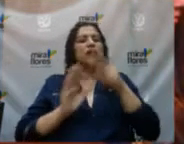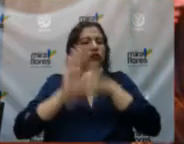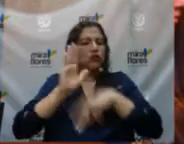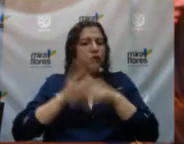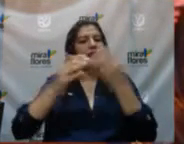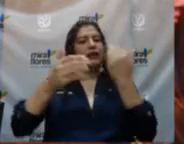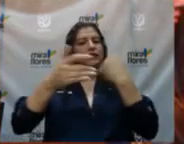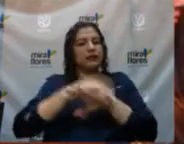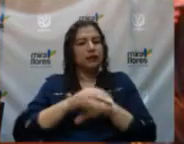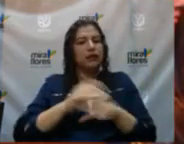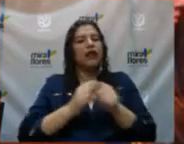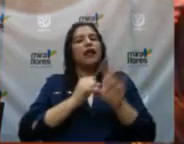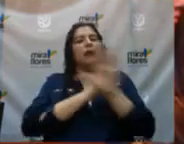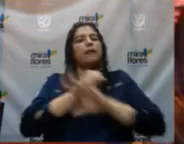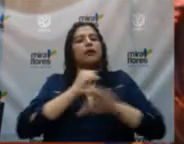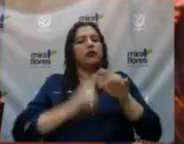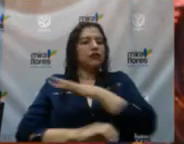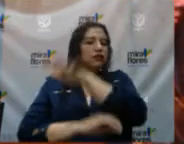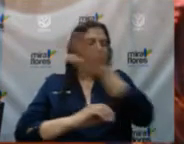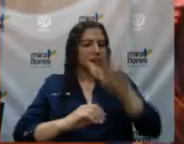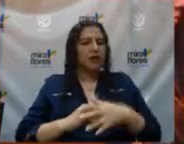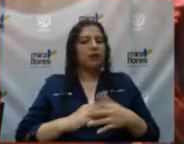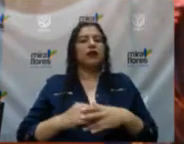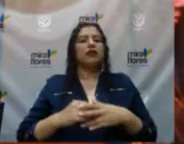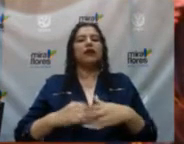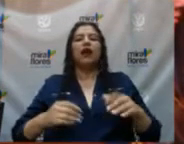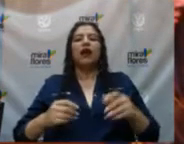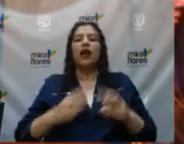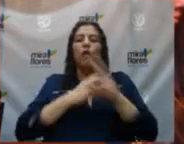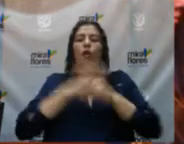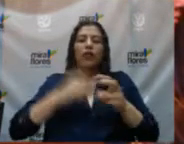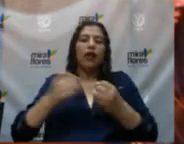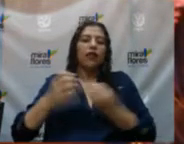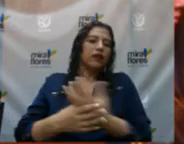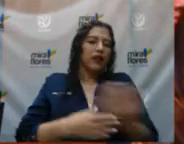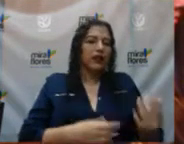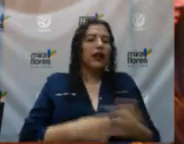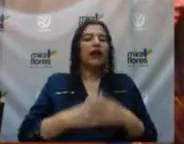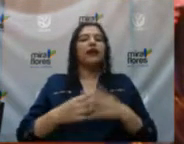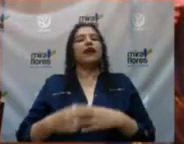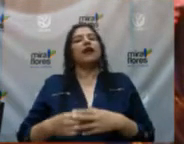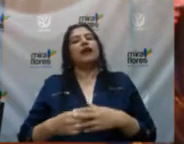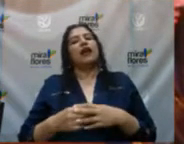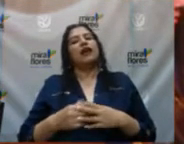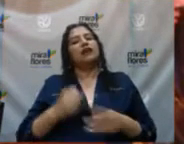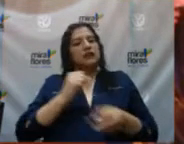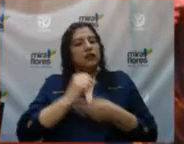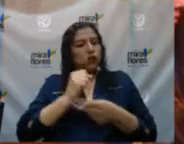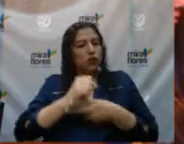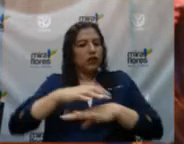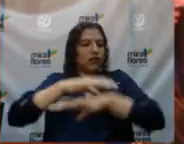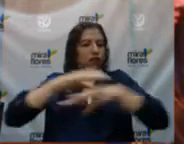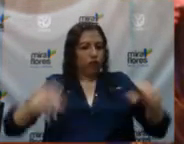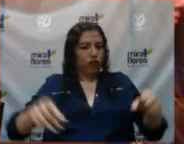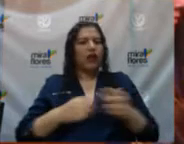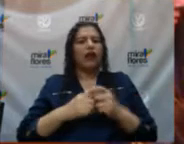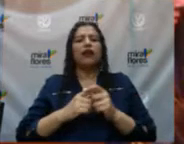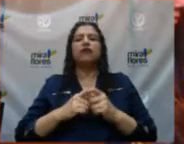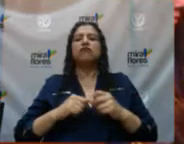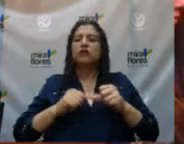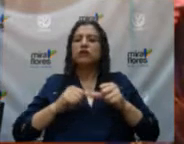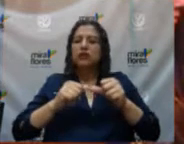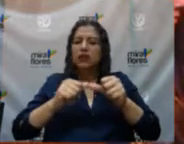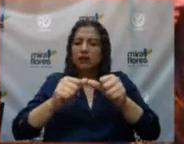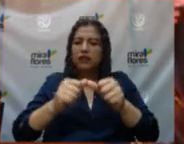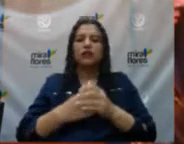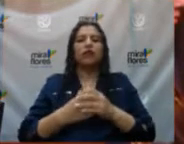accesibilidad, en medio ambiente, en ornato, en publicidad exterior, en la preservación de nuestro patrimonio y muchas más.